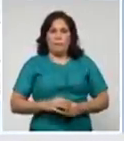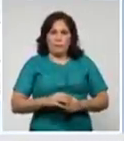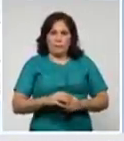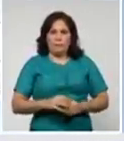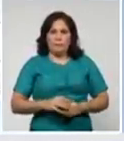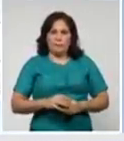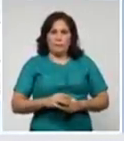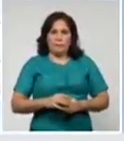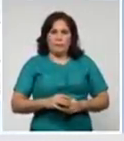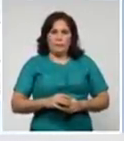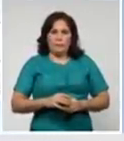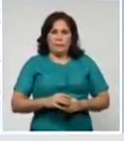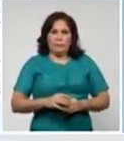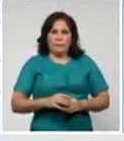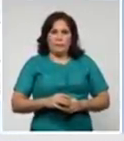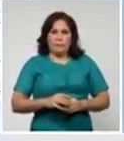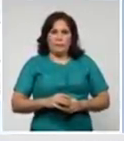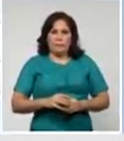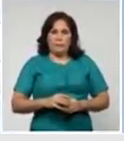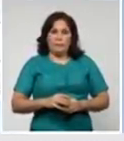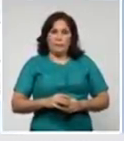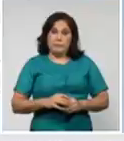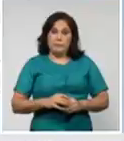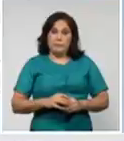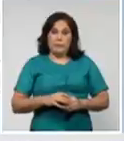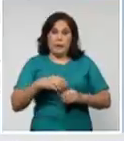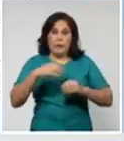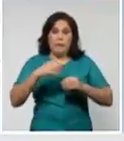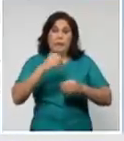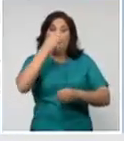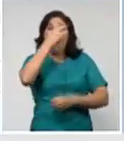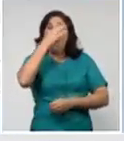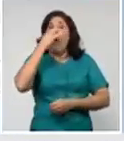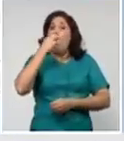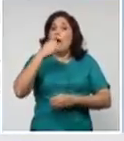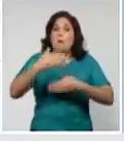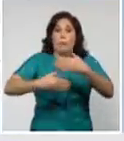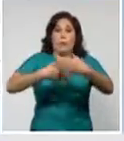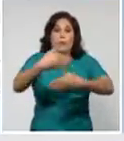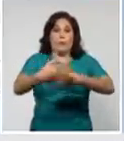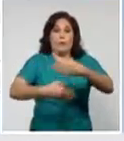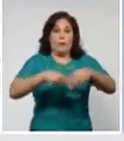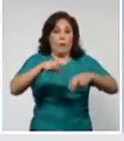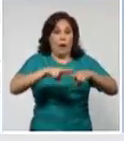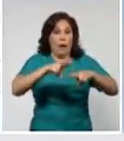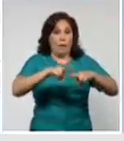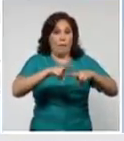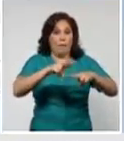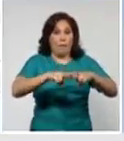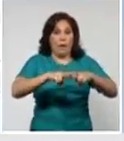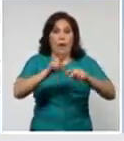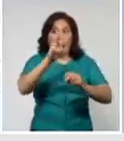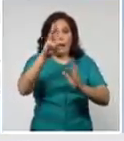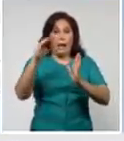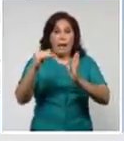en nuestro país. Se procesaron muestras, finalmente en La Habana llegamos a